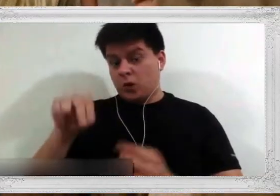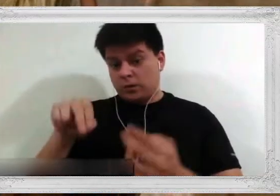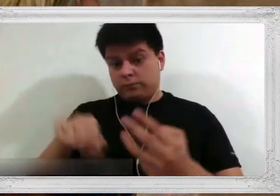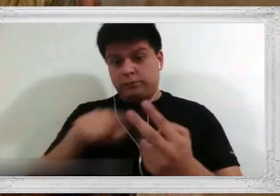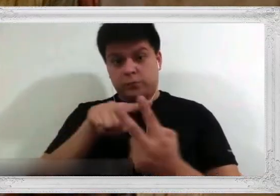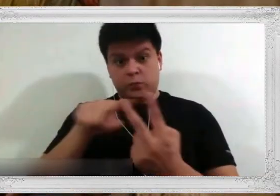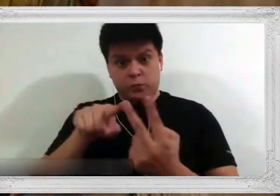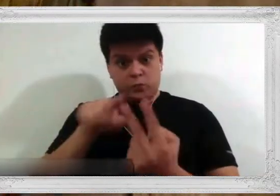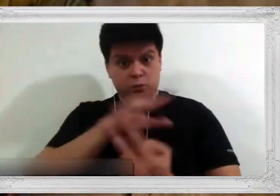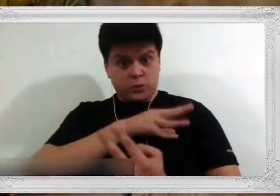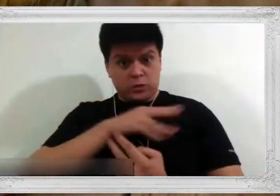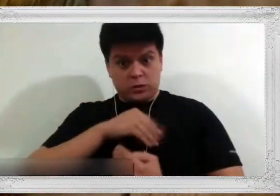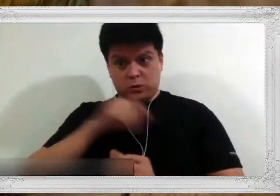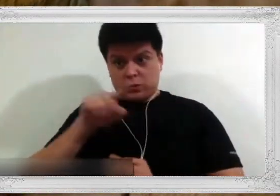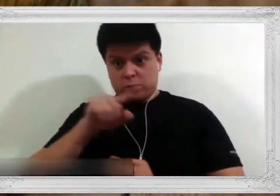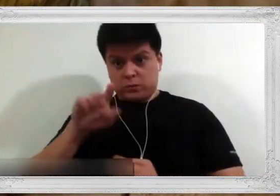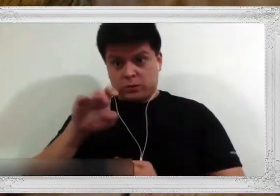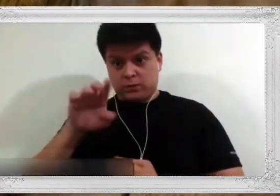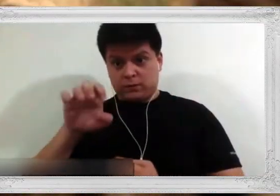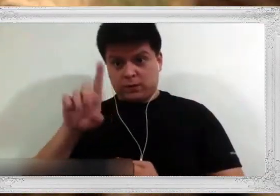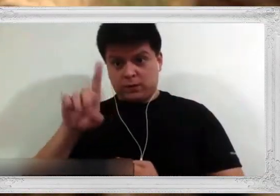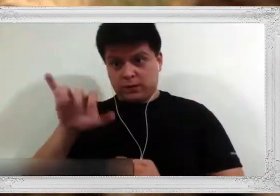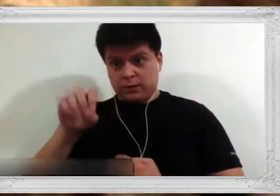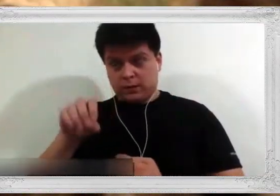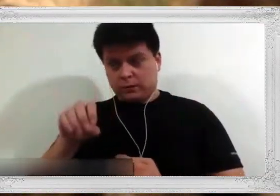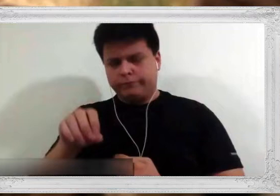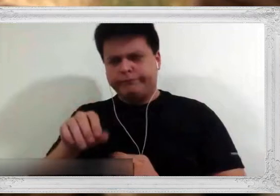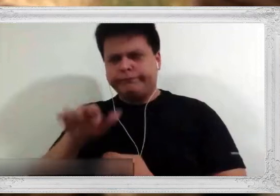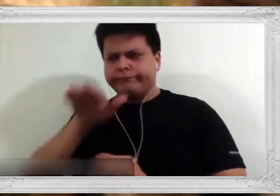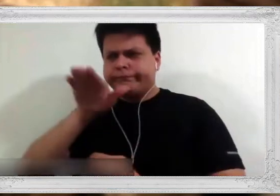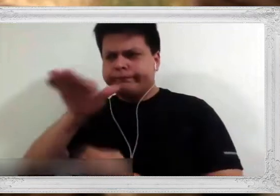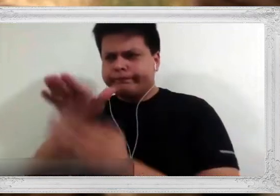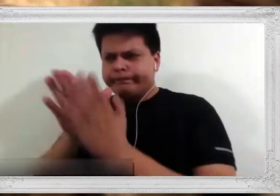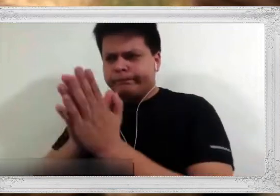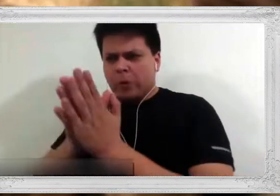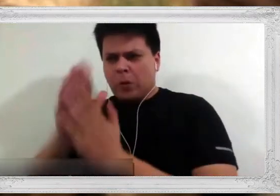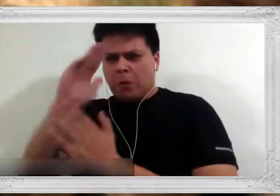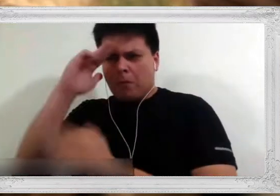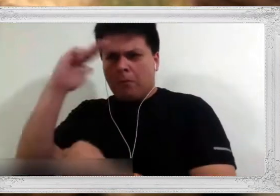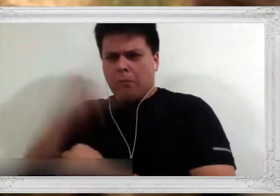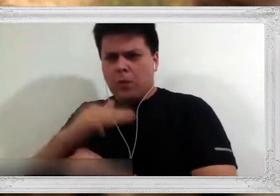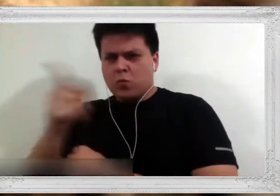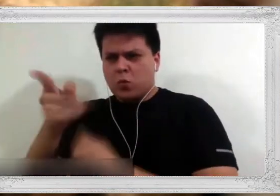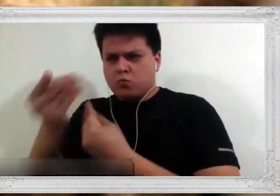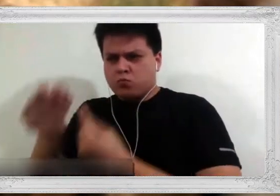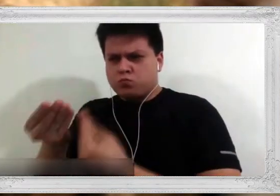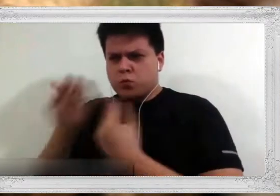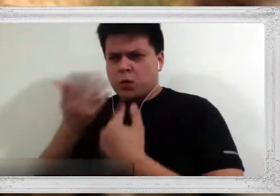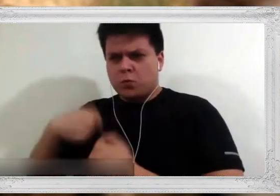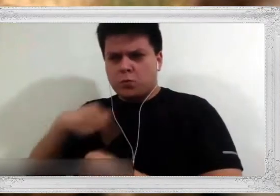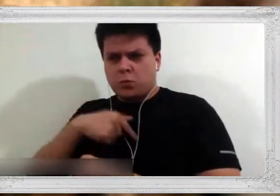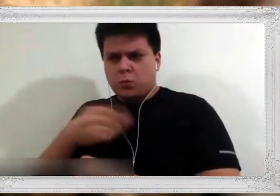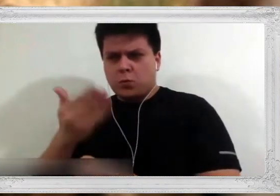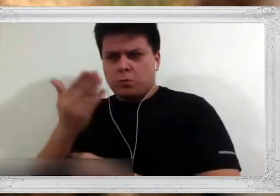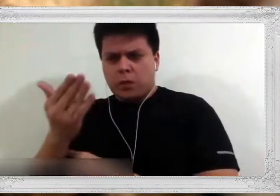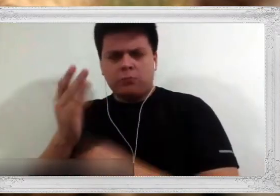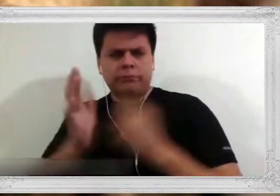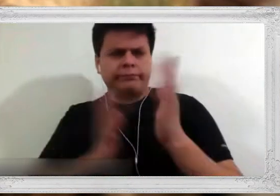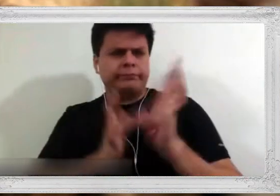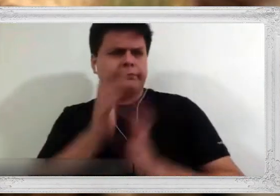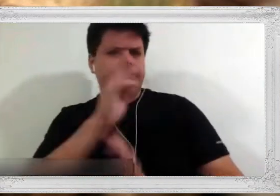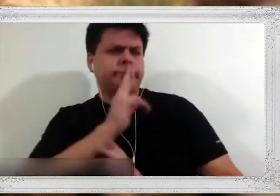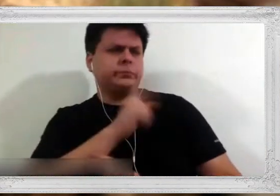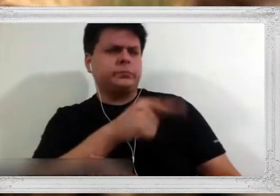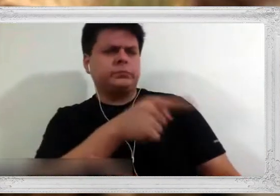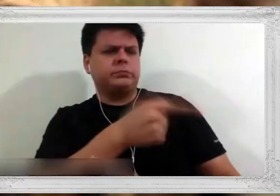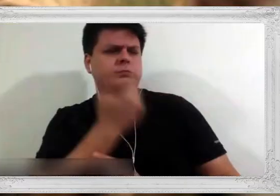Maestro, queremos que nos concedas lo que vamos a pedirte. Él les dijo, ¿qué es lo que desean? Le